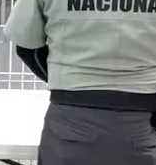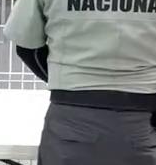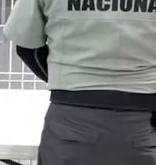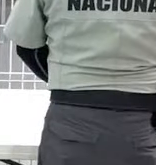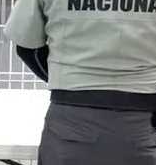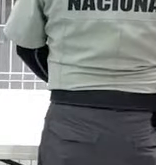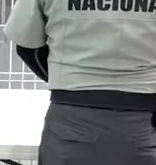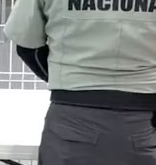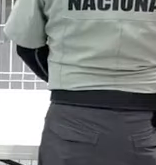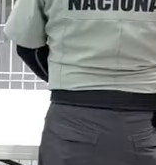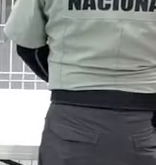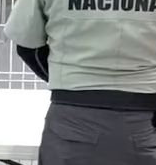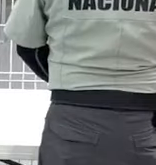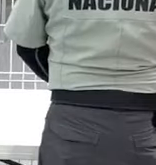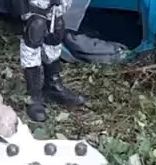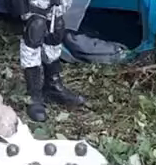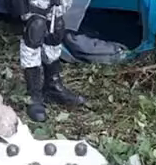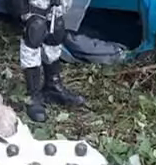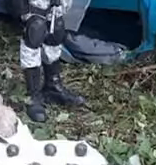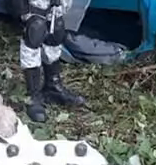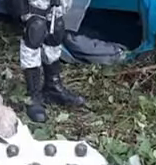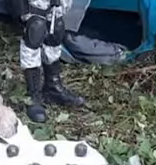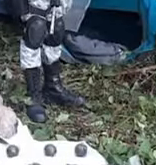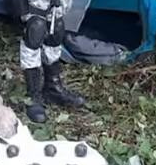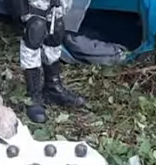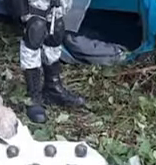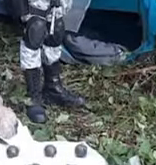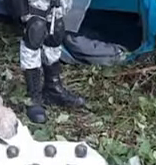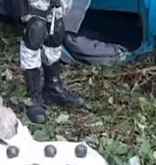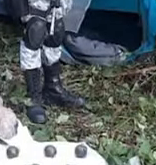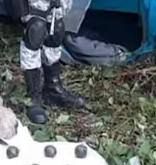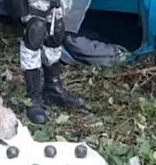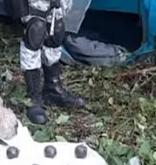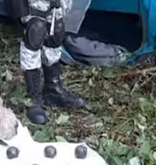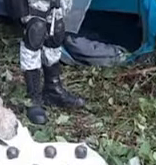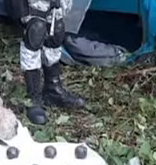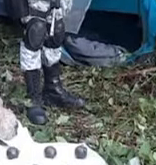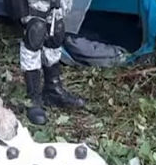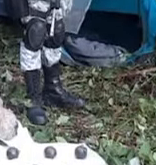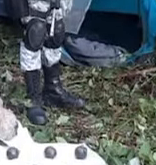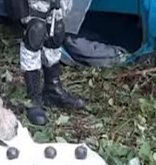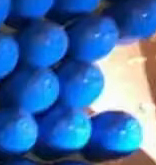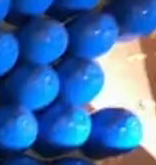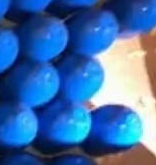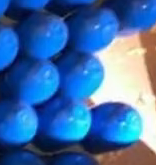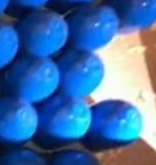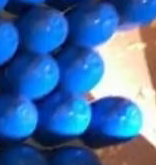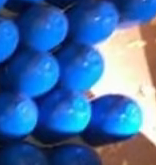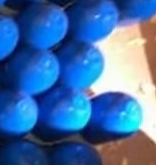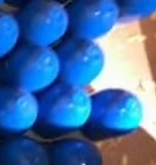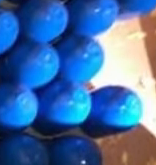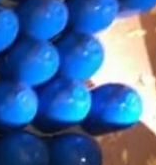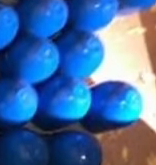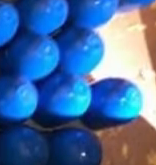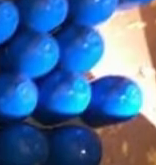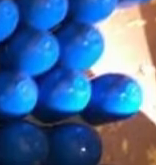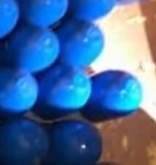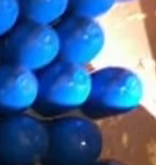el 2022 se aseguró 714 granadas, cantidad que se añade a las